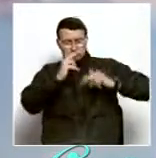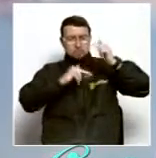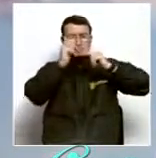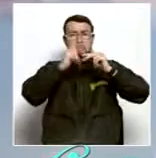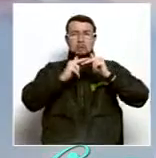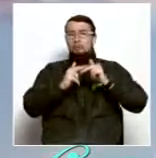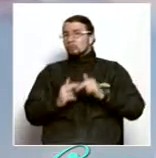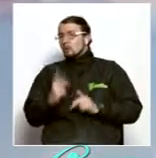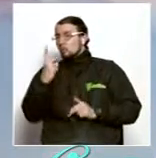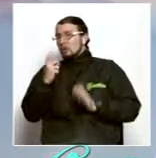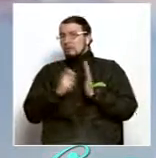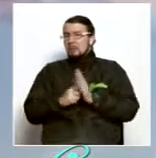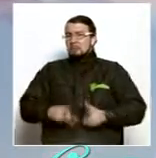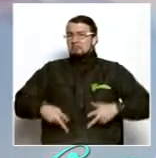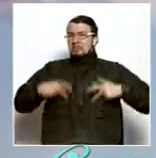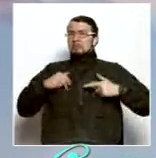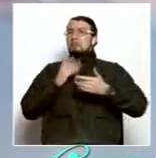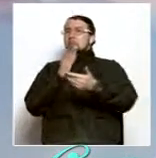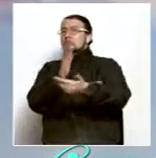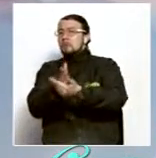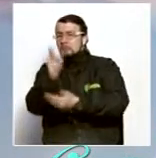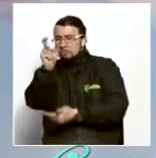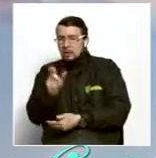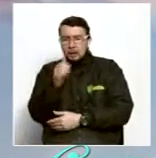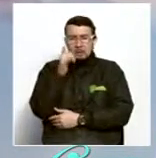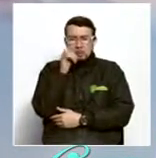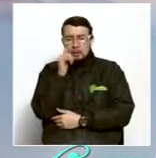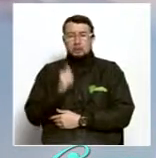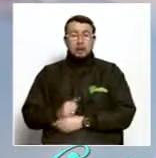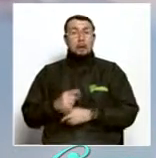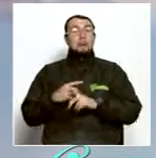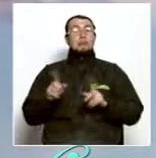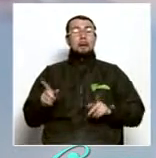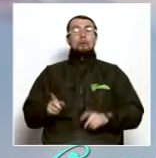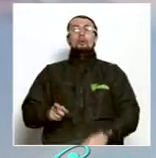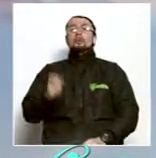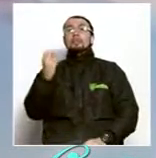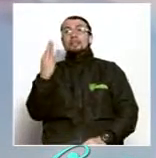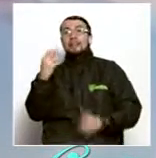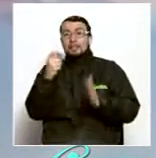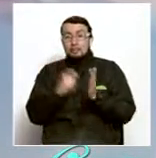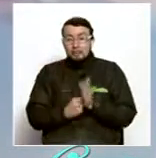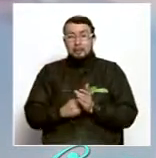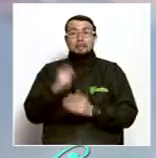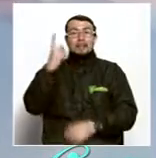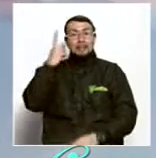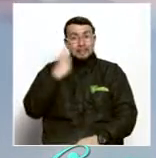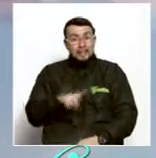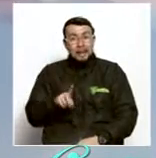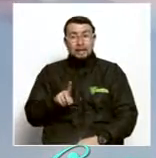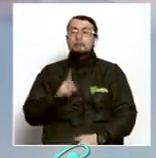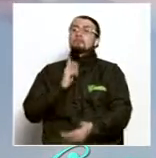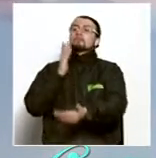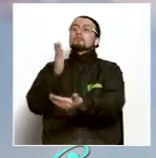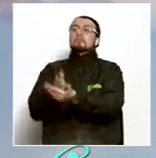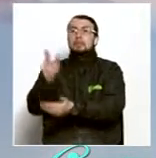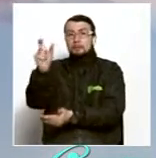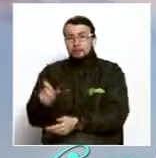vez en la vida, donde el ingeniero, pero tendremos que ir tres veces al día, donde el